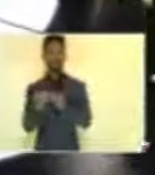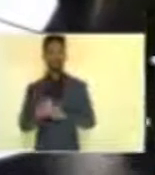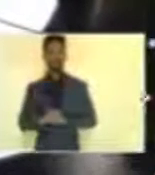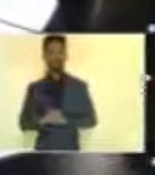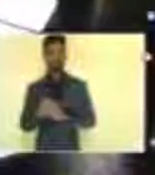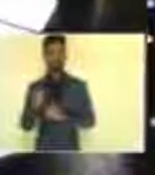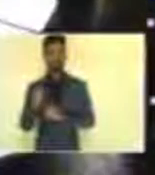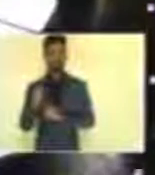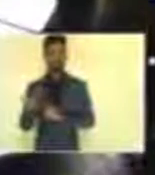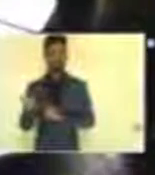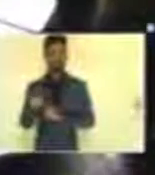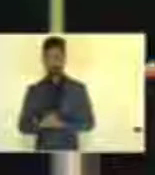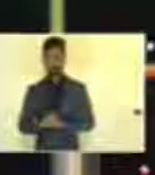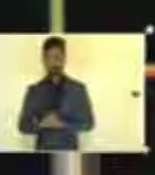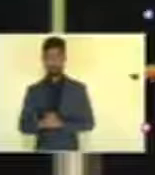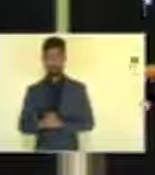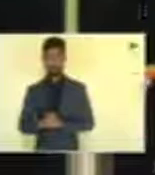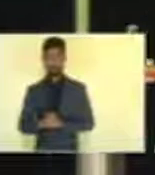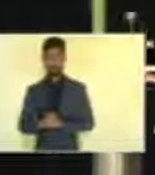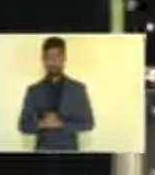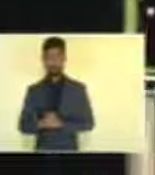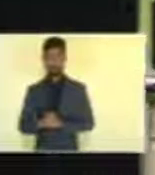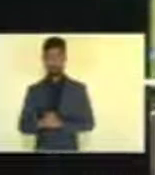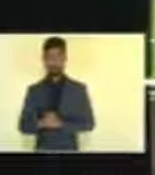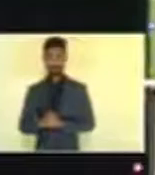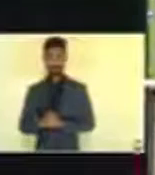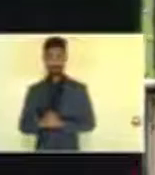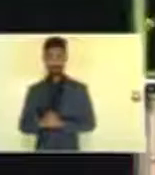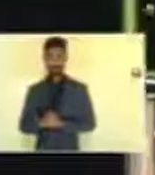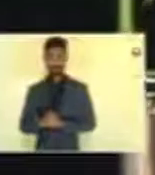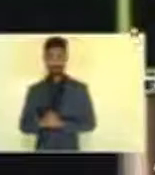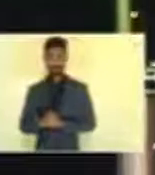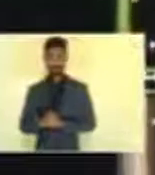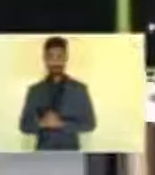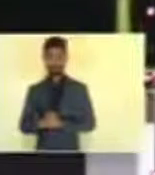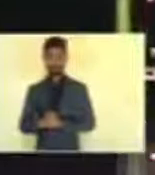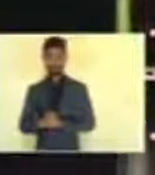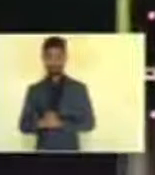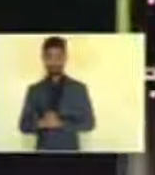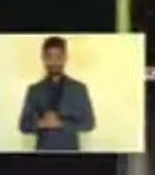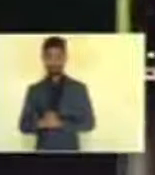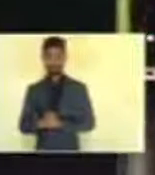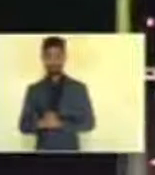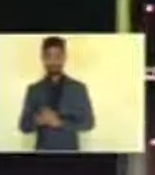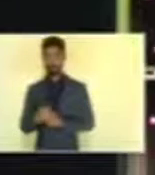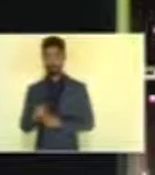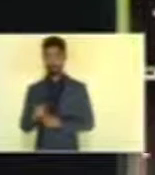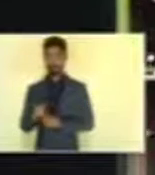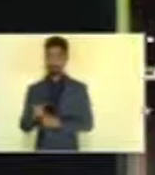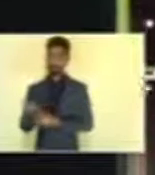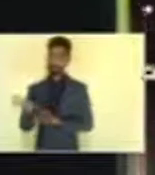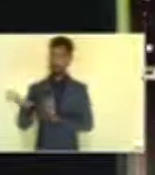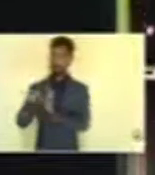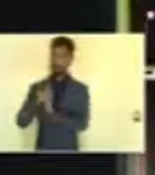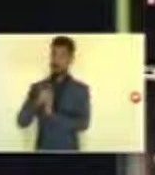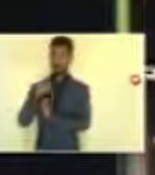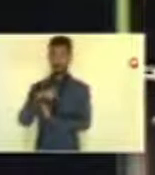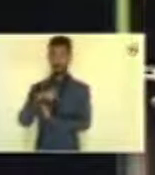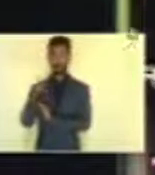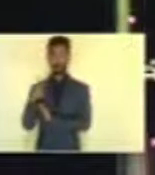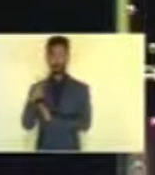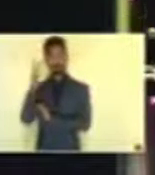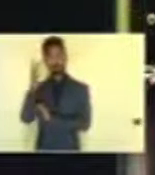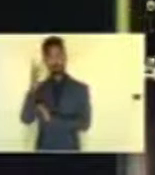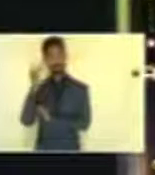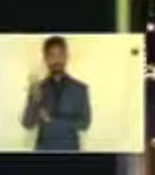ronda con Eliezer Molina. Bueno, yo creo que seleccionaría a Pedro Pierluisi, porque Puerto Rico tiene una